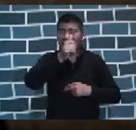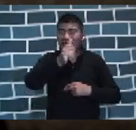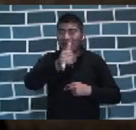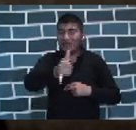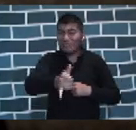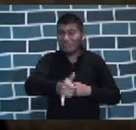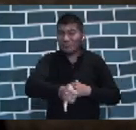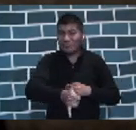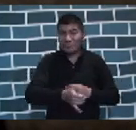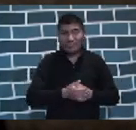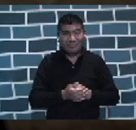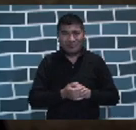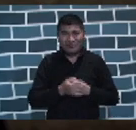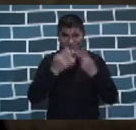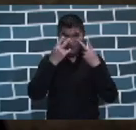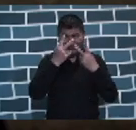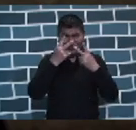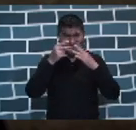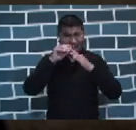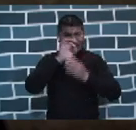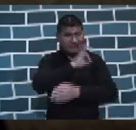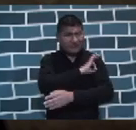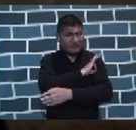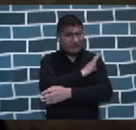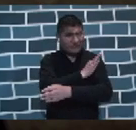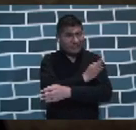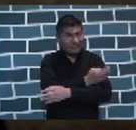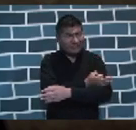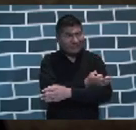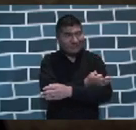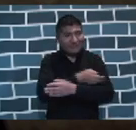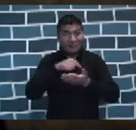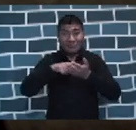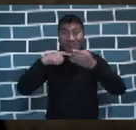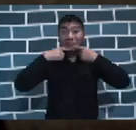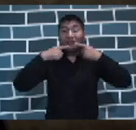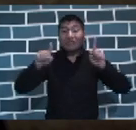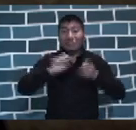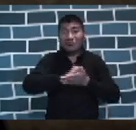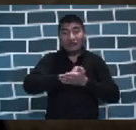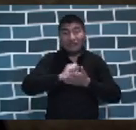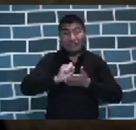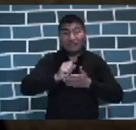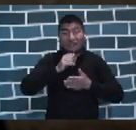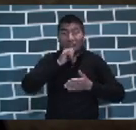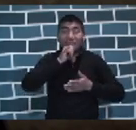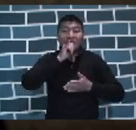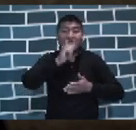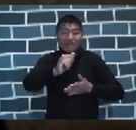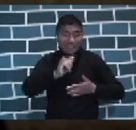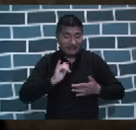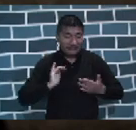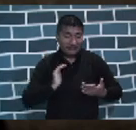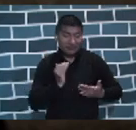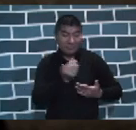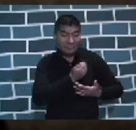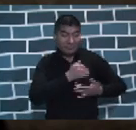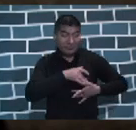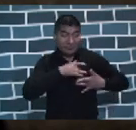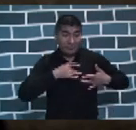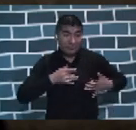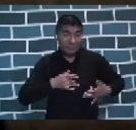miren qué profunda está afirmación del santo gime en nuestros corazones